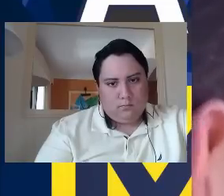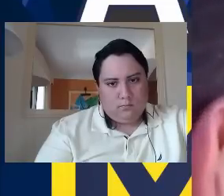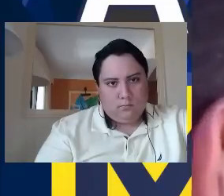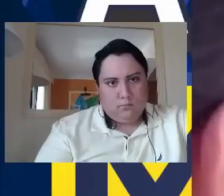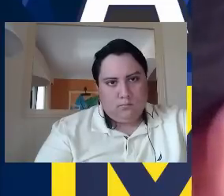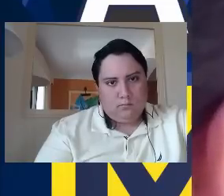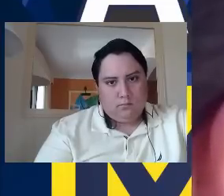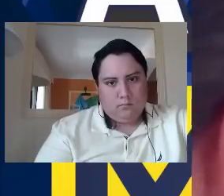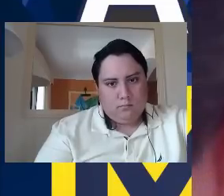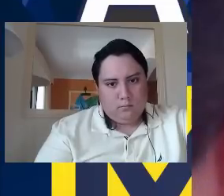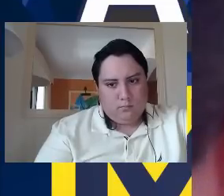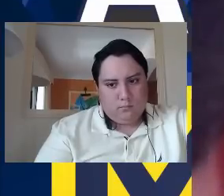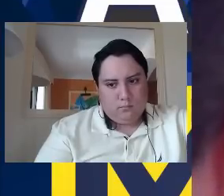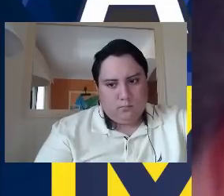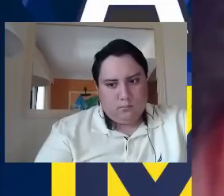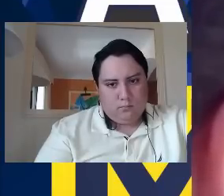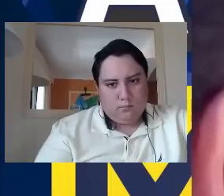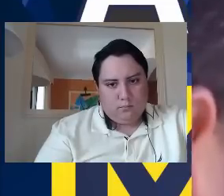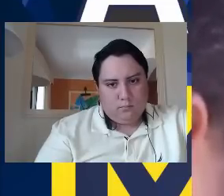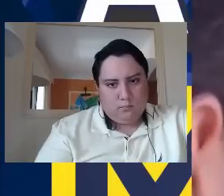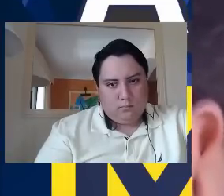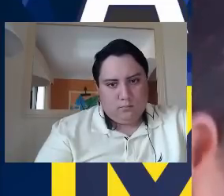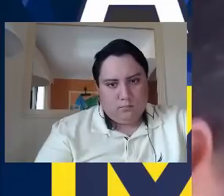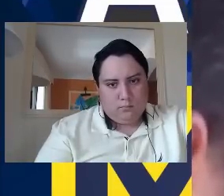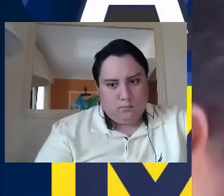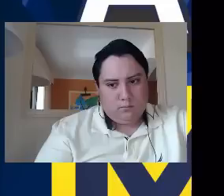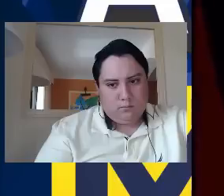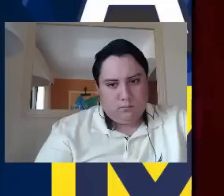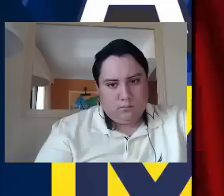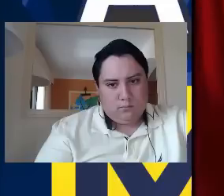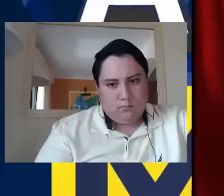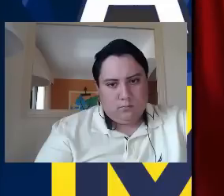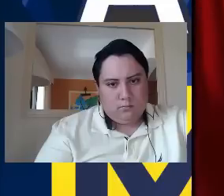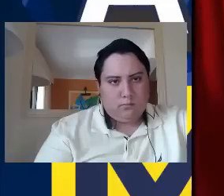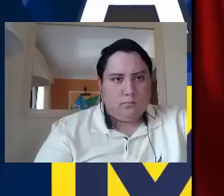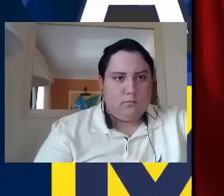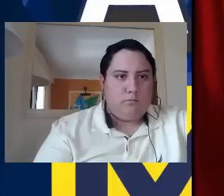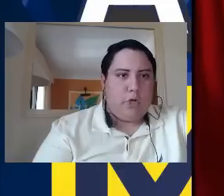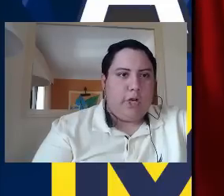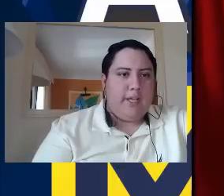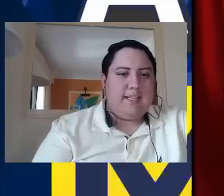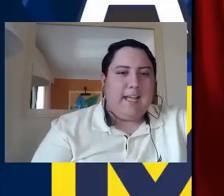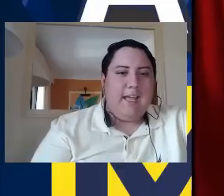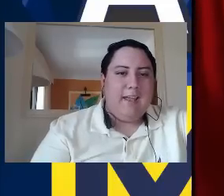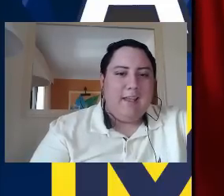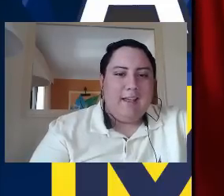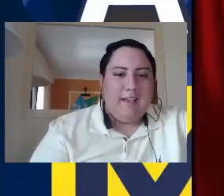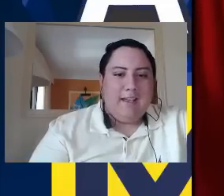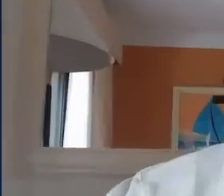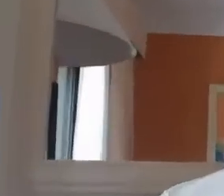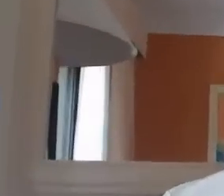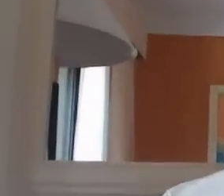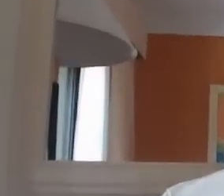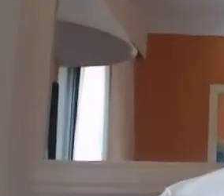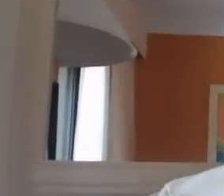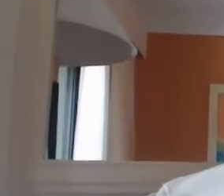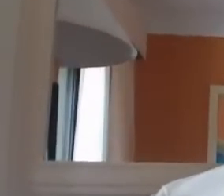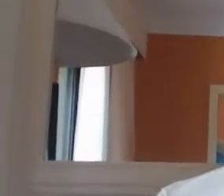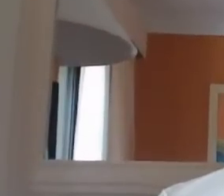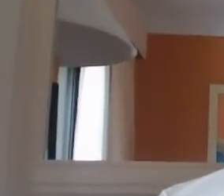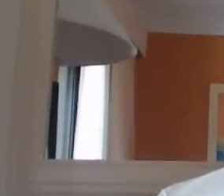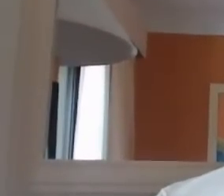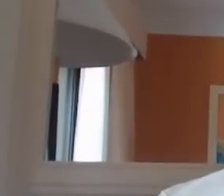lo que queremos bueno ahí está este